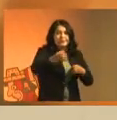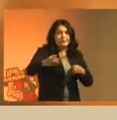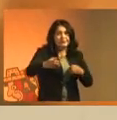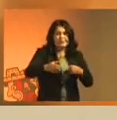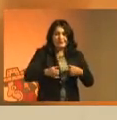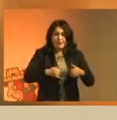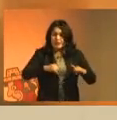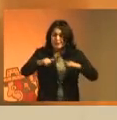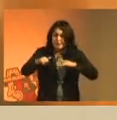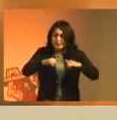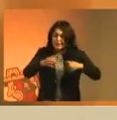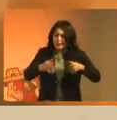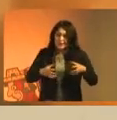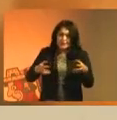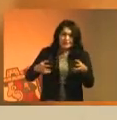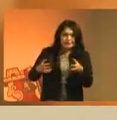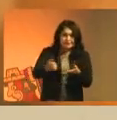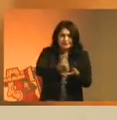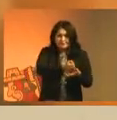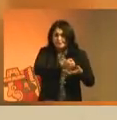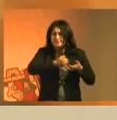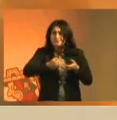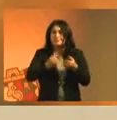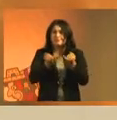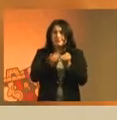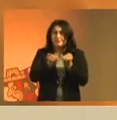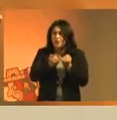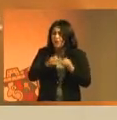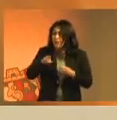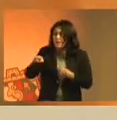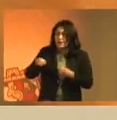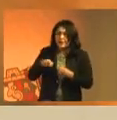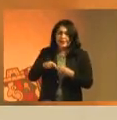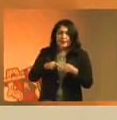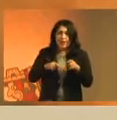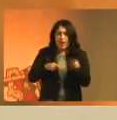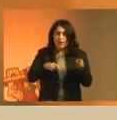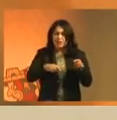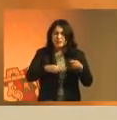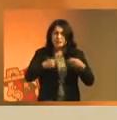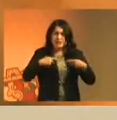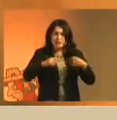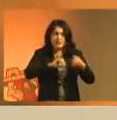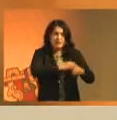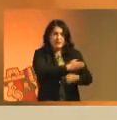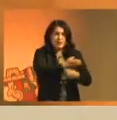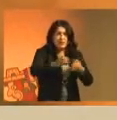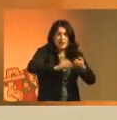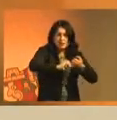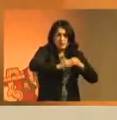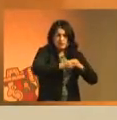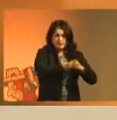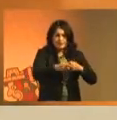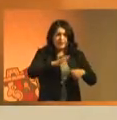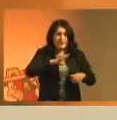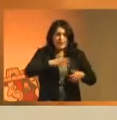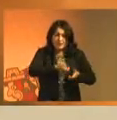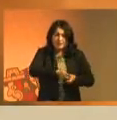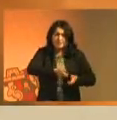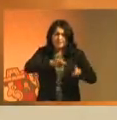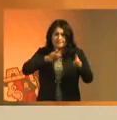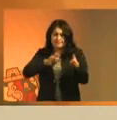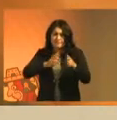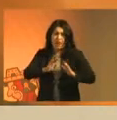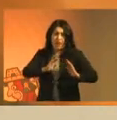haciendo la revolución había puesto un lugar de la república donde los campesinos organizados y armados en un ejército estaban